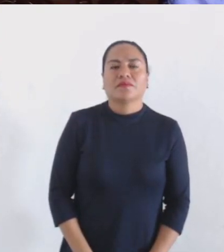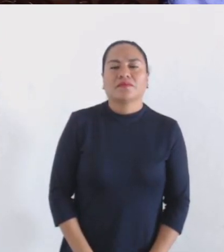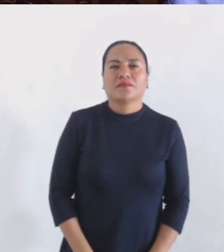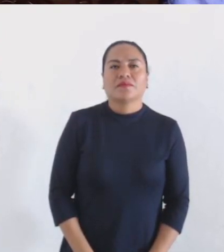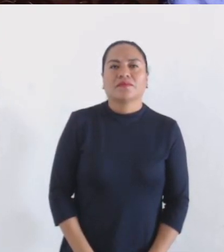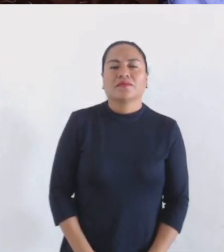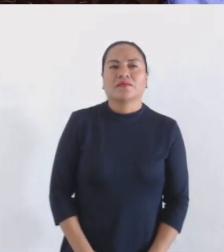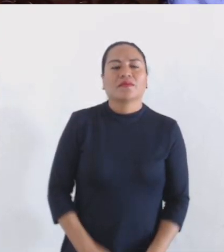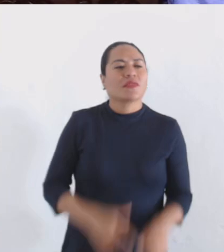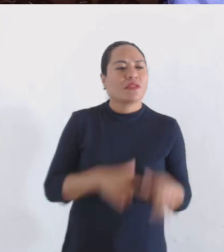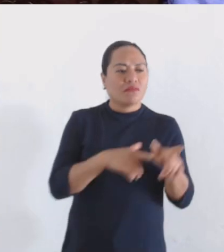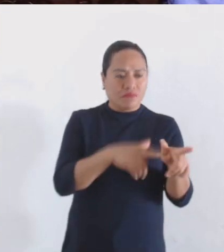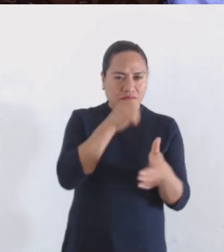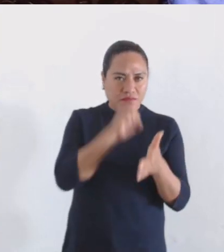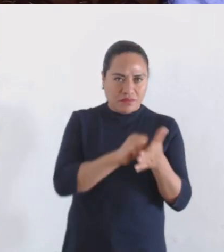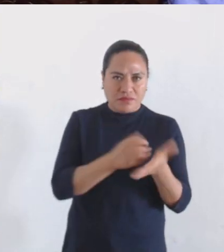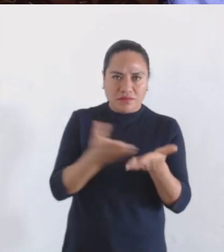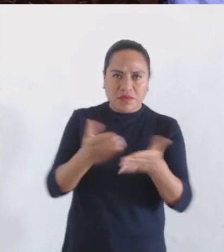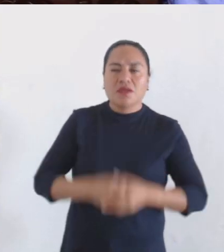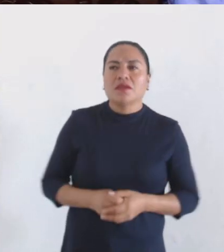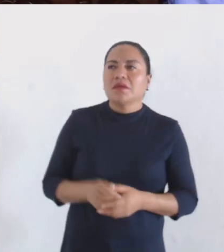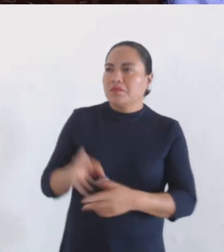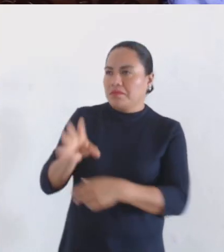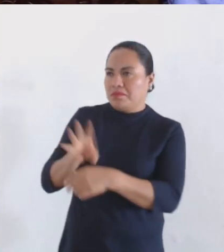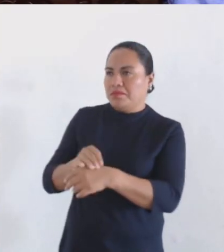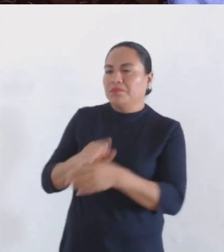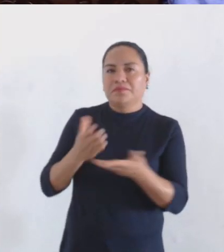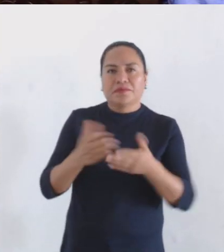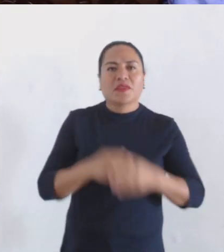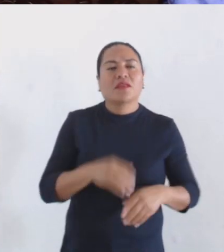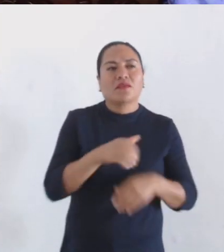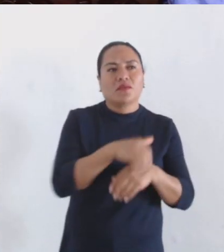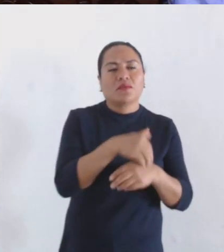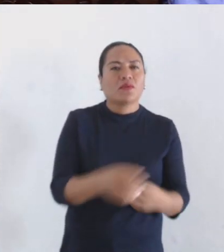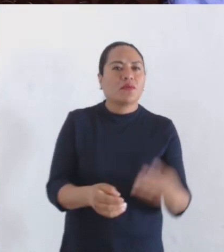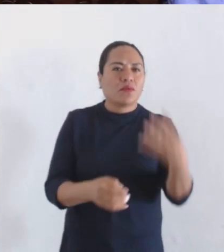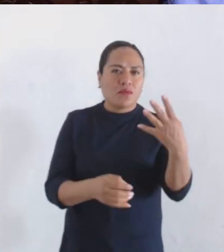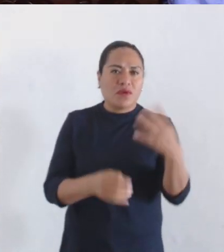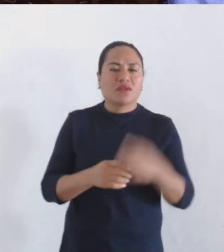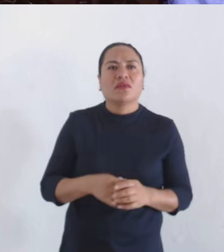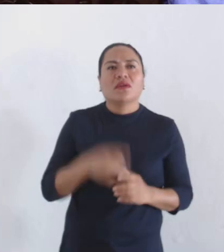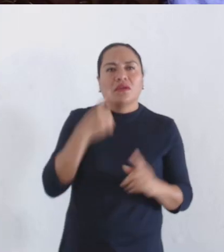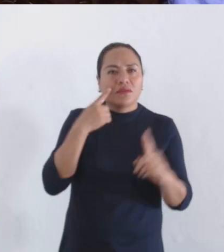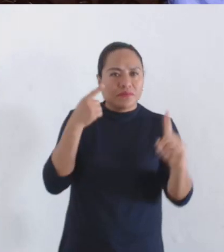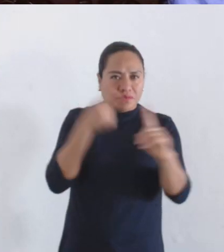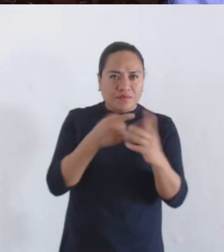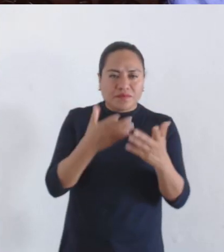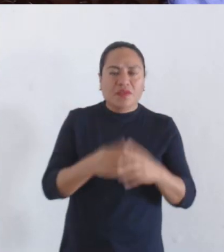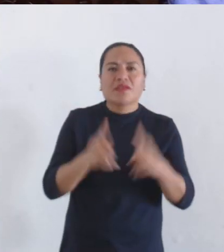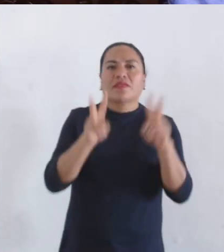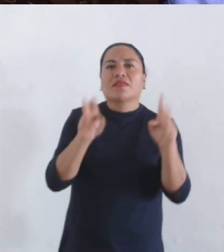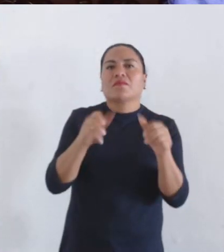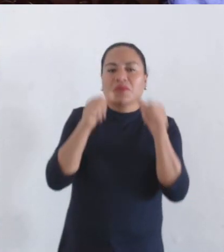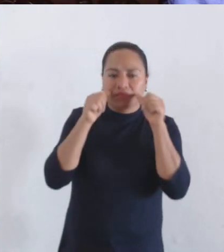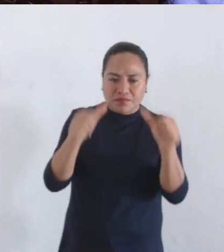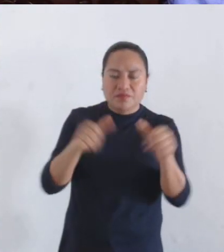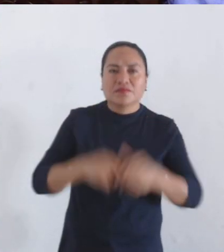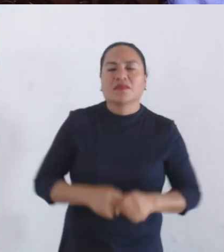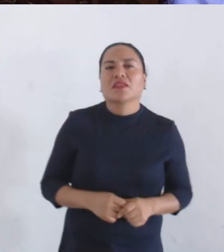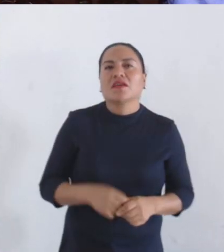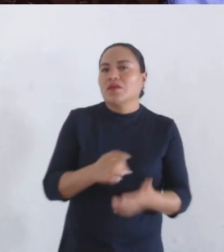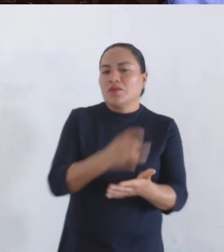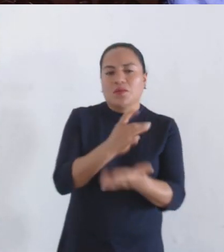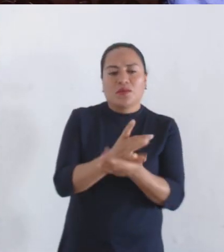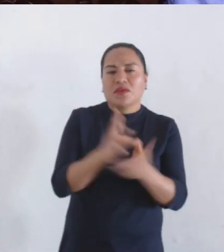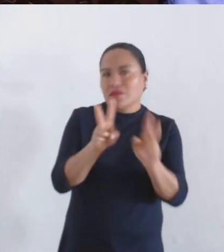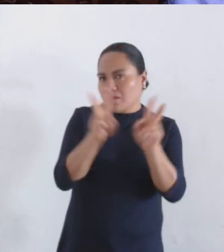Bien, continúe, secretaria. Con su permiso. El desahogo del punto cuarto del orden del día es el relativo a los asuntos en cartera. El